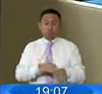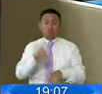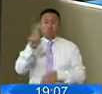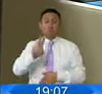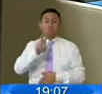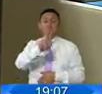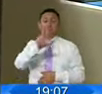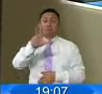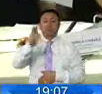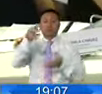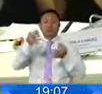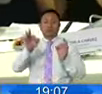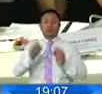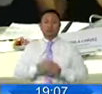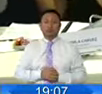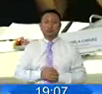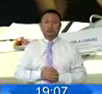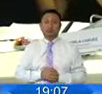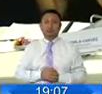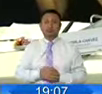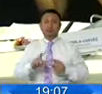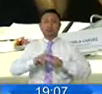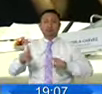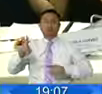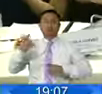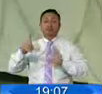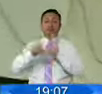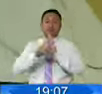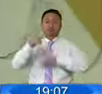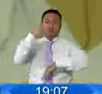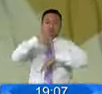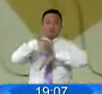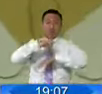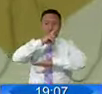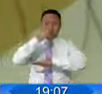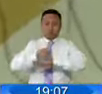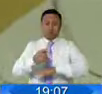viernes 23 de febrero. Esto según los plazos dispuestos, informó Javier Rosero.